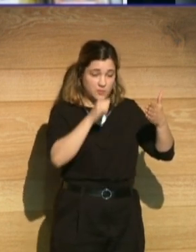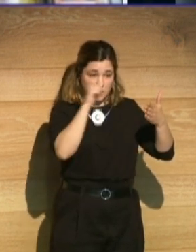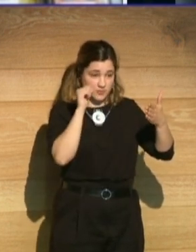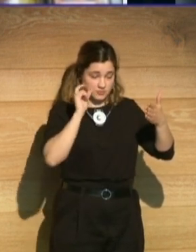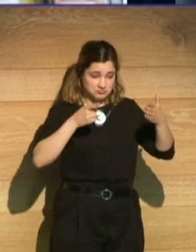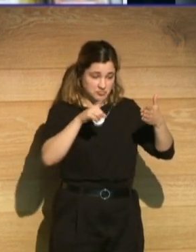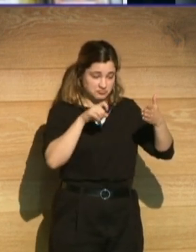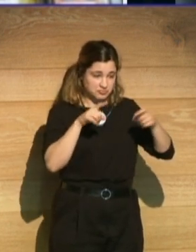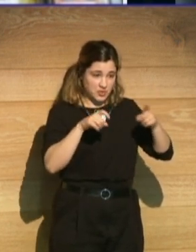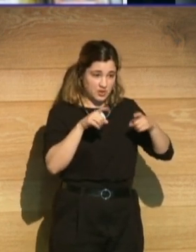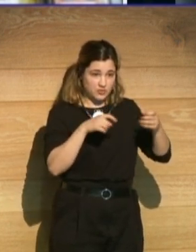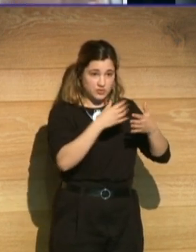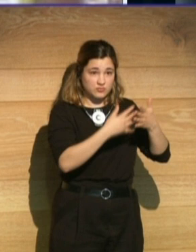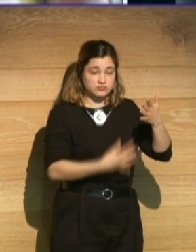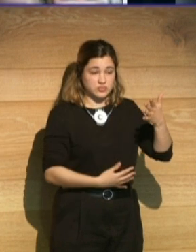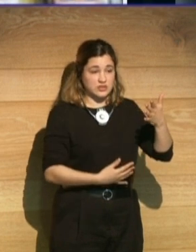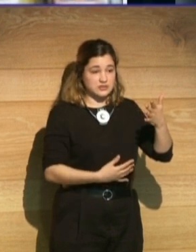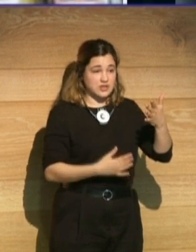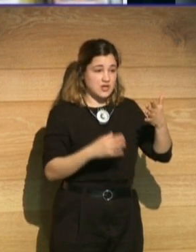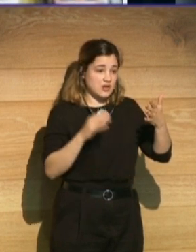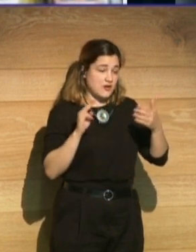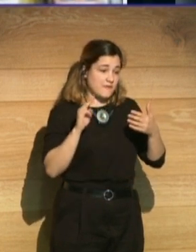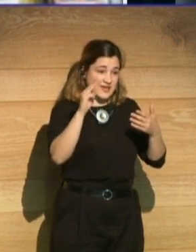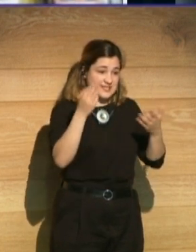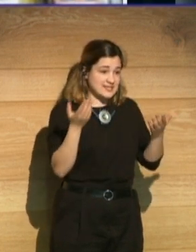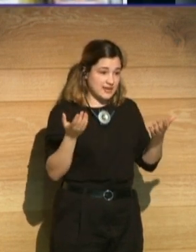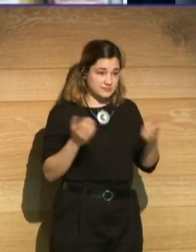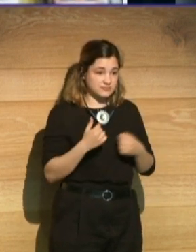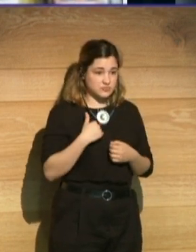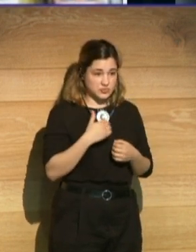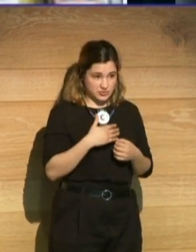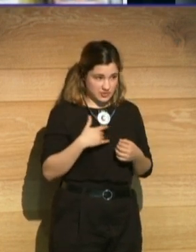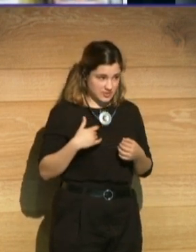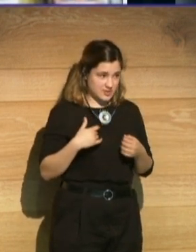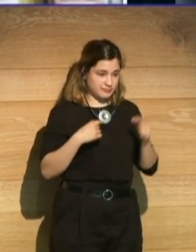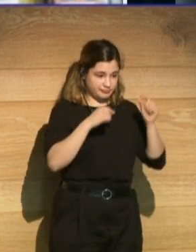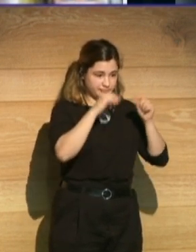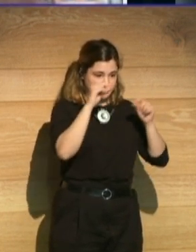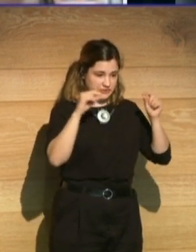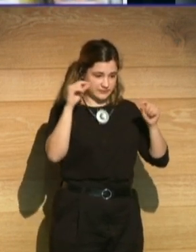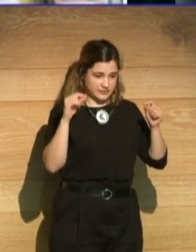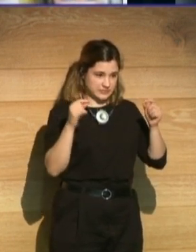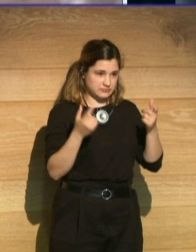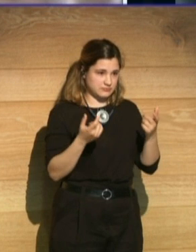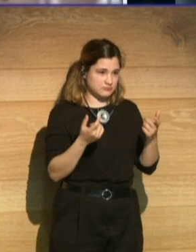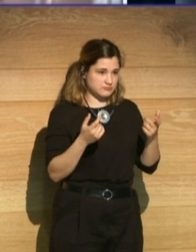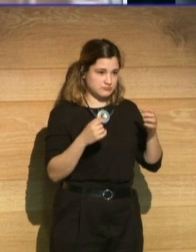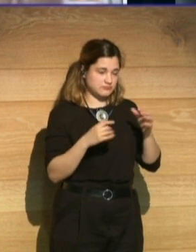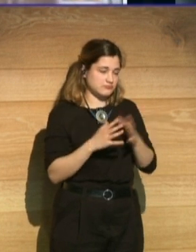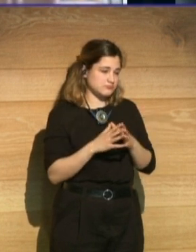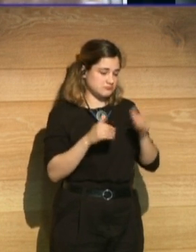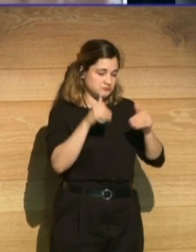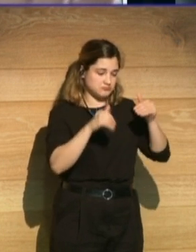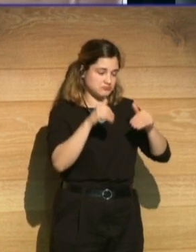es una lista fascista. Yo quería reproducir gráficamente las fichas electorales